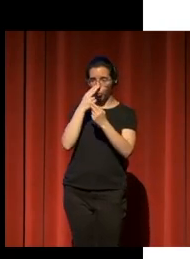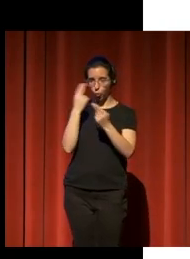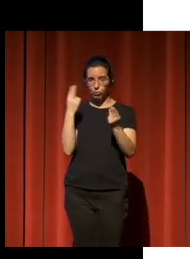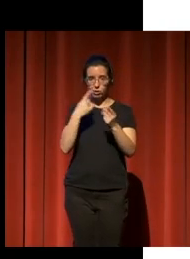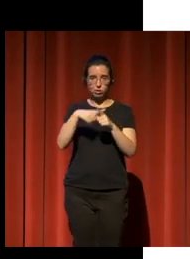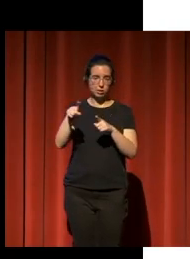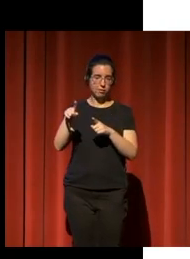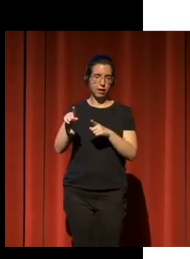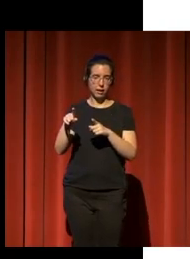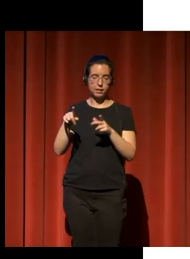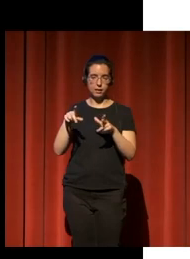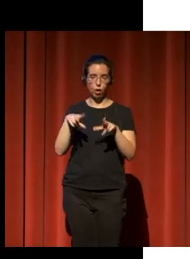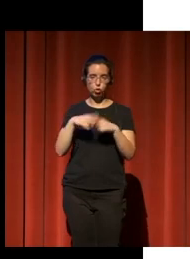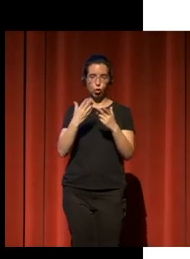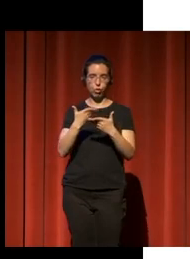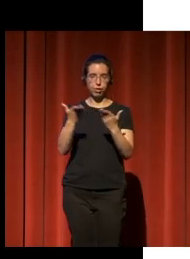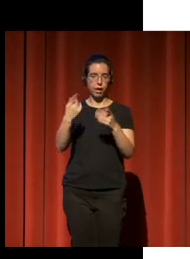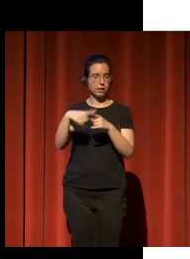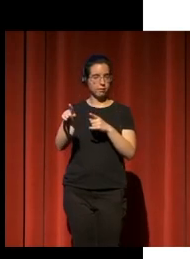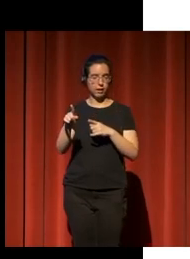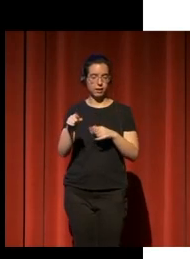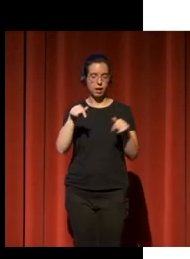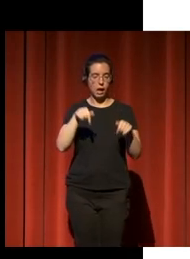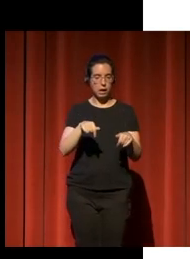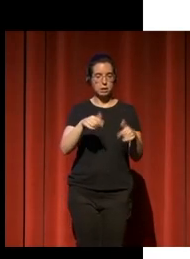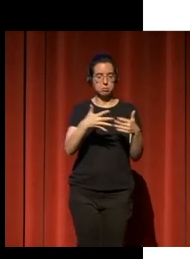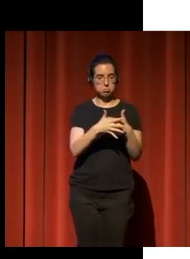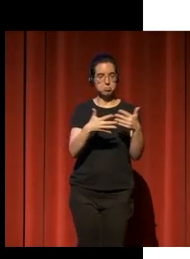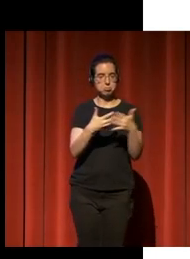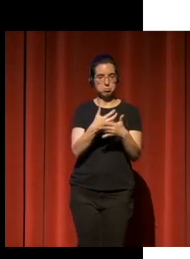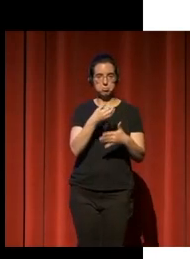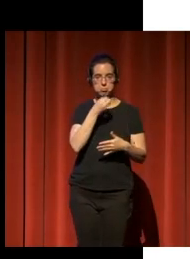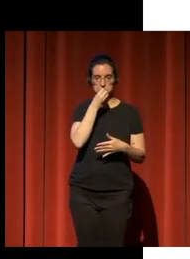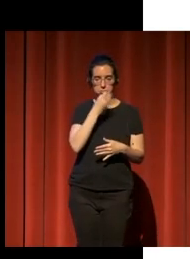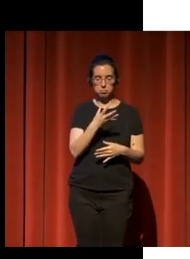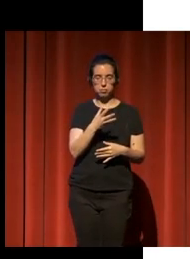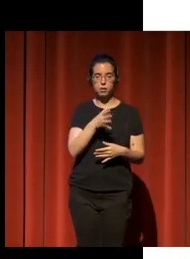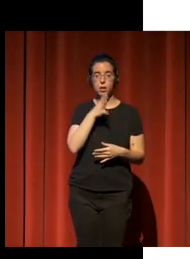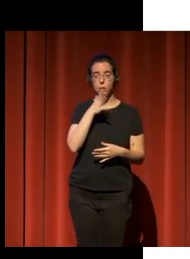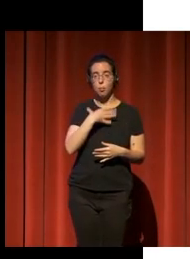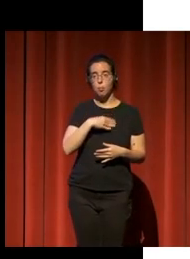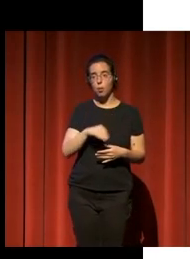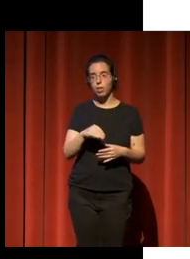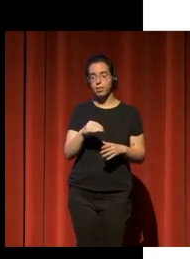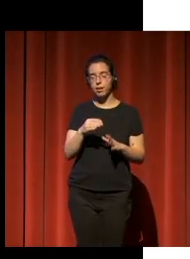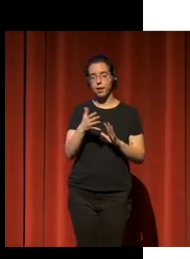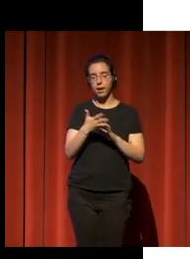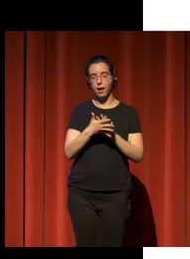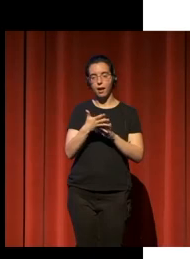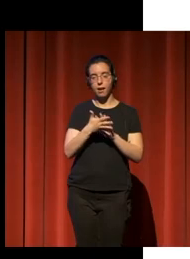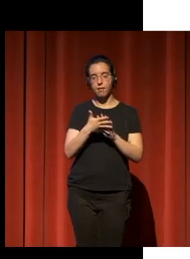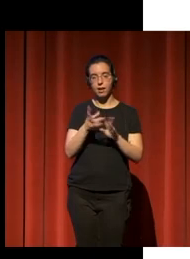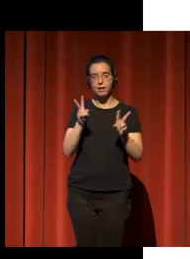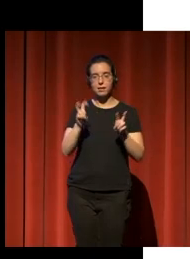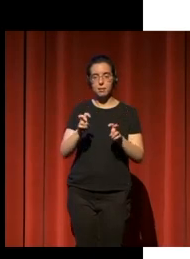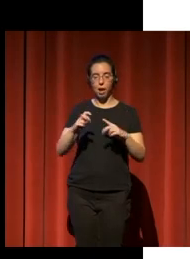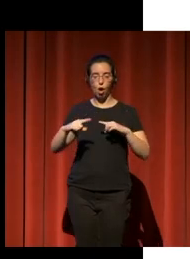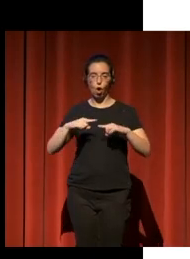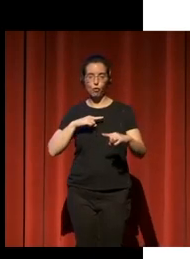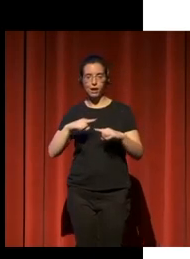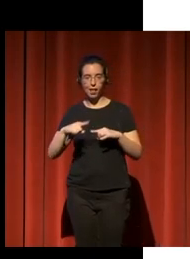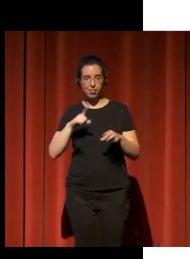Ah sociales no eh digamos podría podríamos hablar de esta eh paradigma de la gobernanza